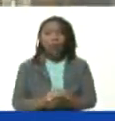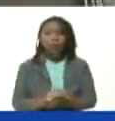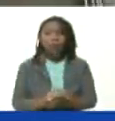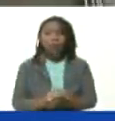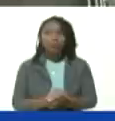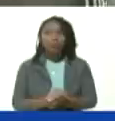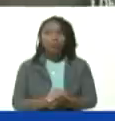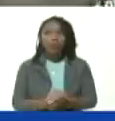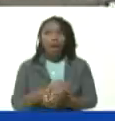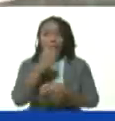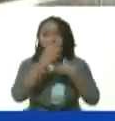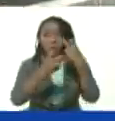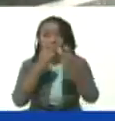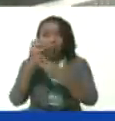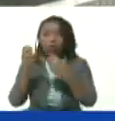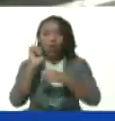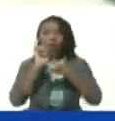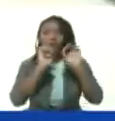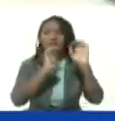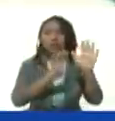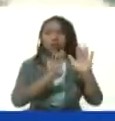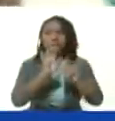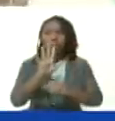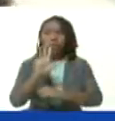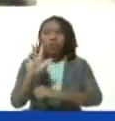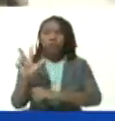En turismo, 953.